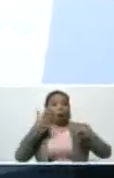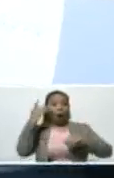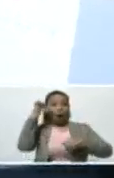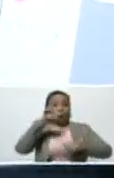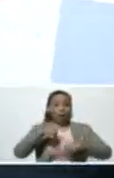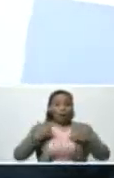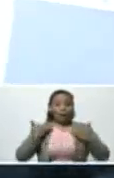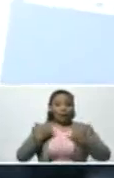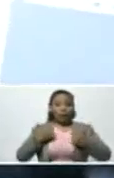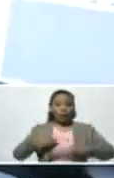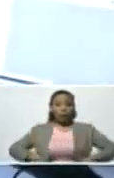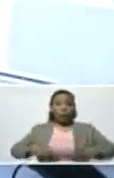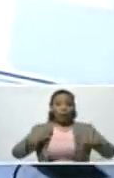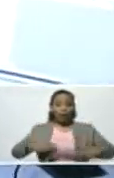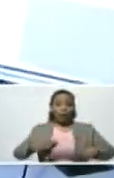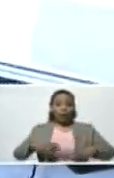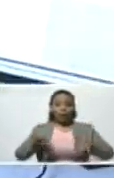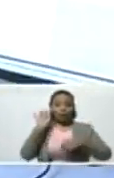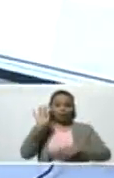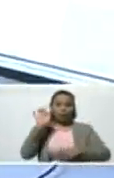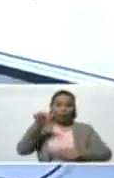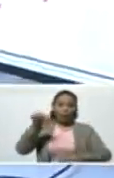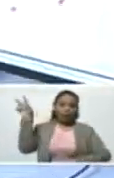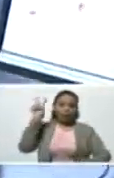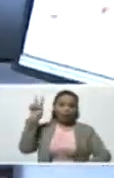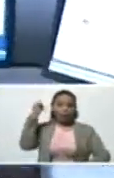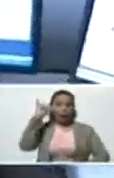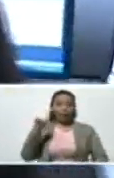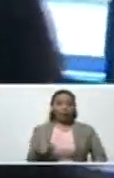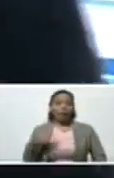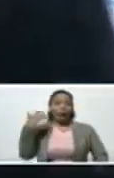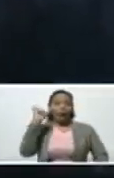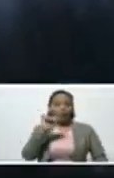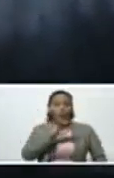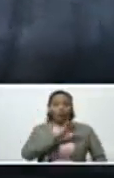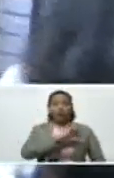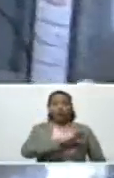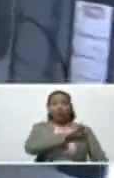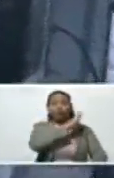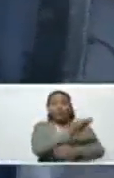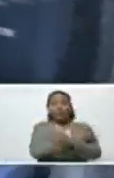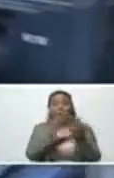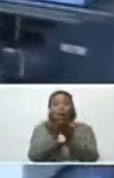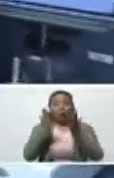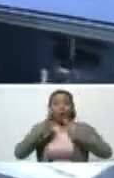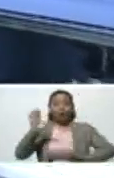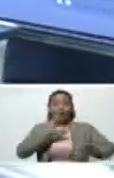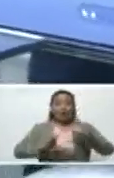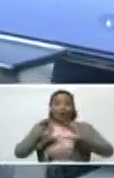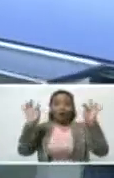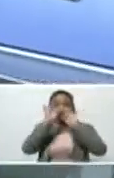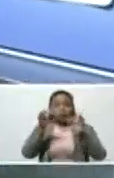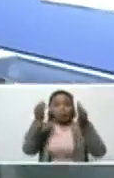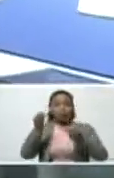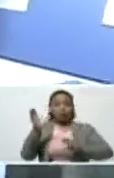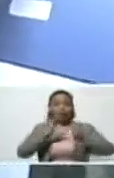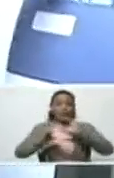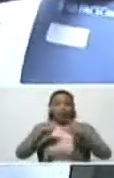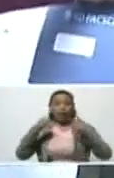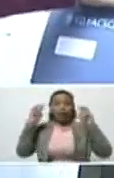humanidad y que específicamente hay en Venezuela. Hay que fortalecer nuestra escuela científica, nuestro modelo científico de